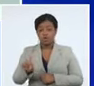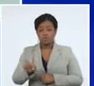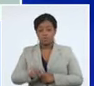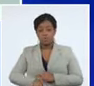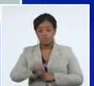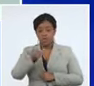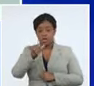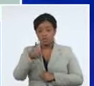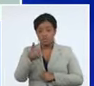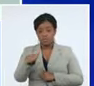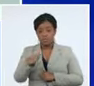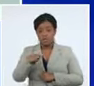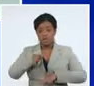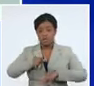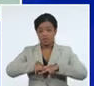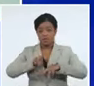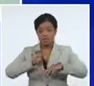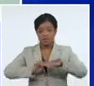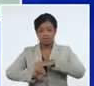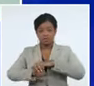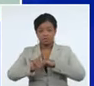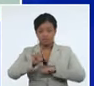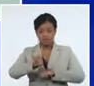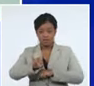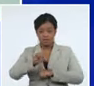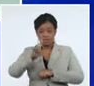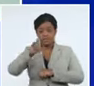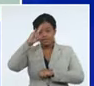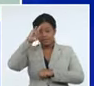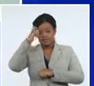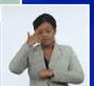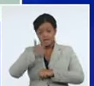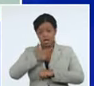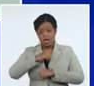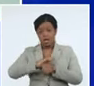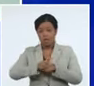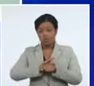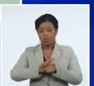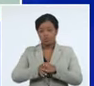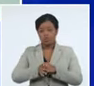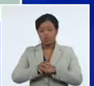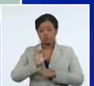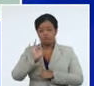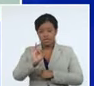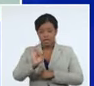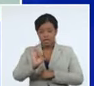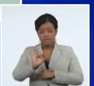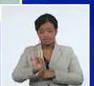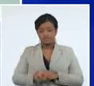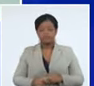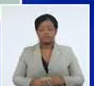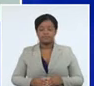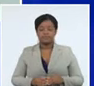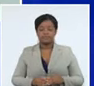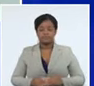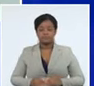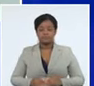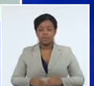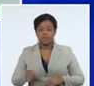10, Habana del Este 9, La Lisa y Arroyo Naranjo con 7 casos autóctonos cada uno,